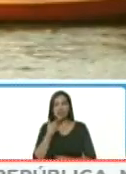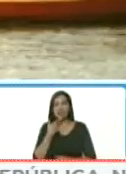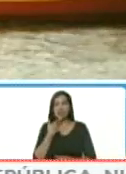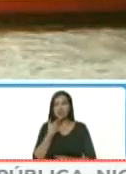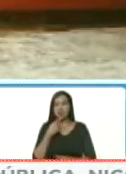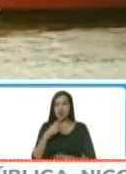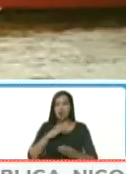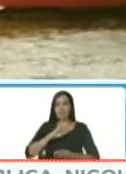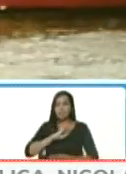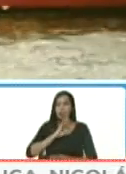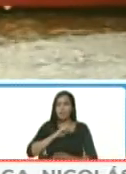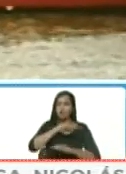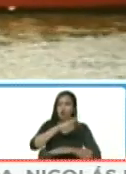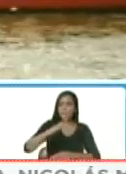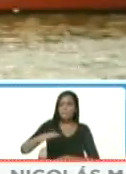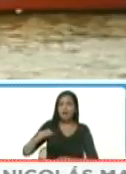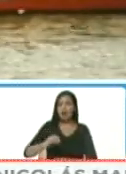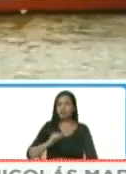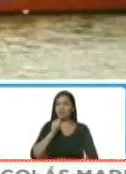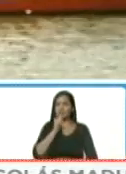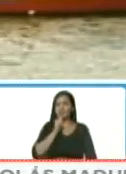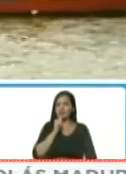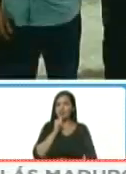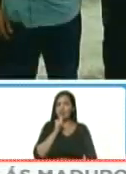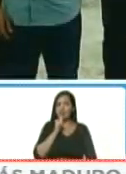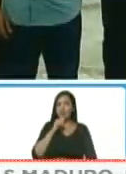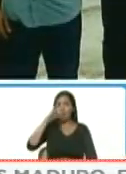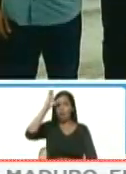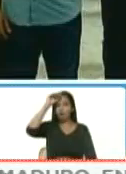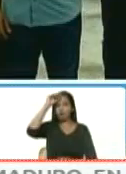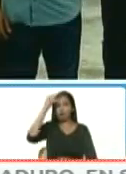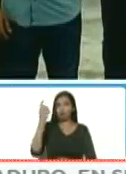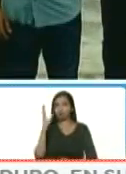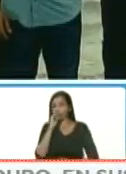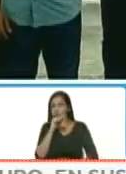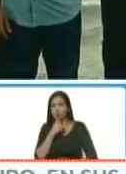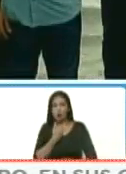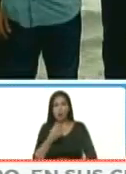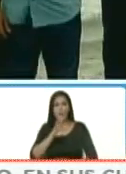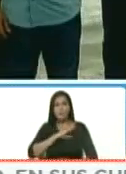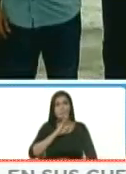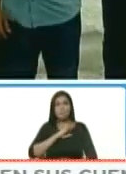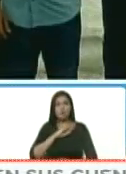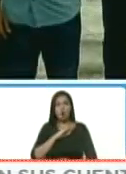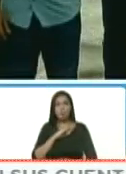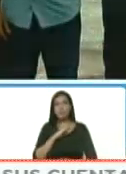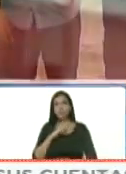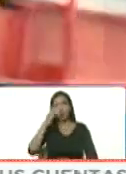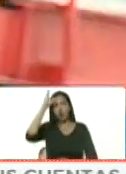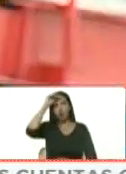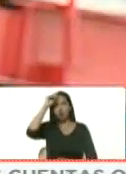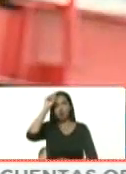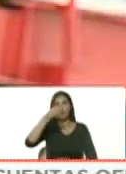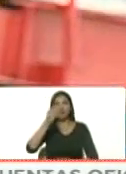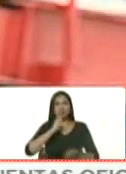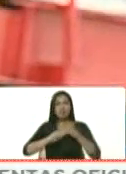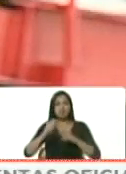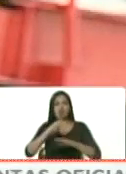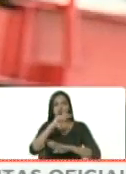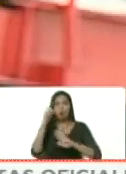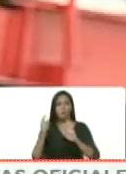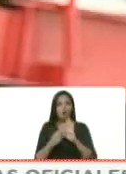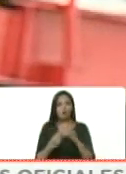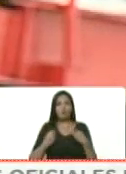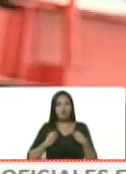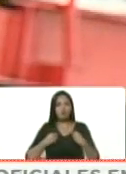Trump. Le pertenece al pueblo soberano de Venezuela, que lo sepa el mundo, y lo defenderemos con nuestra